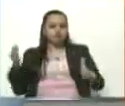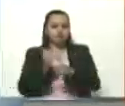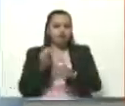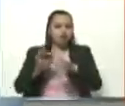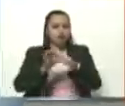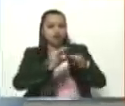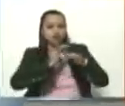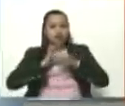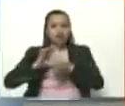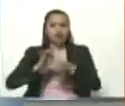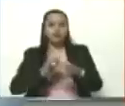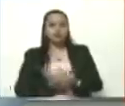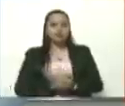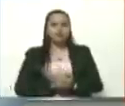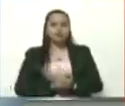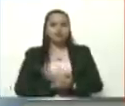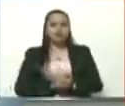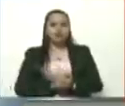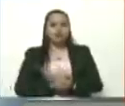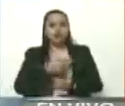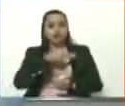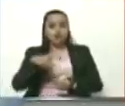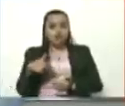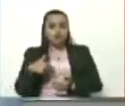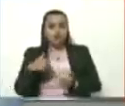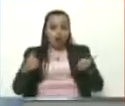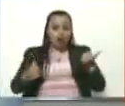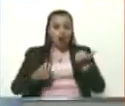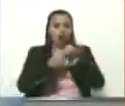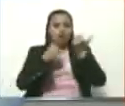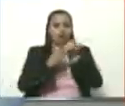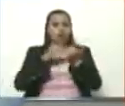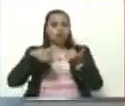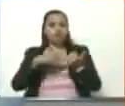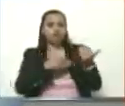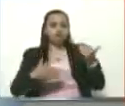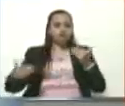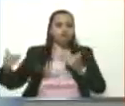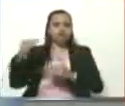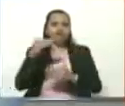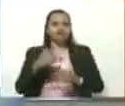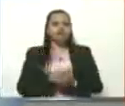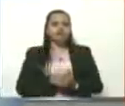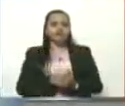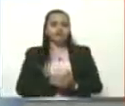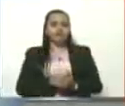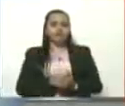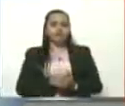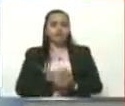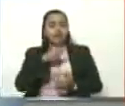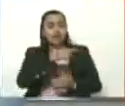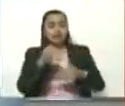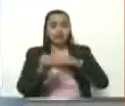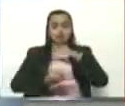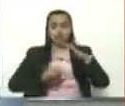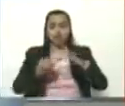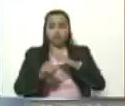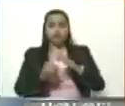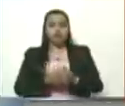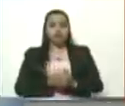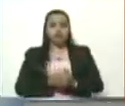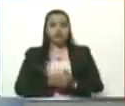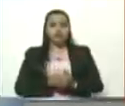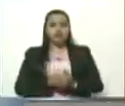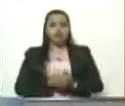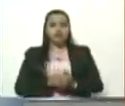colocado nuestro grano de arena para enaltecer esta institución hoy por